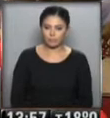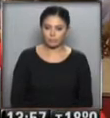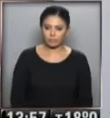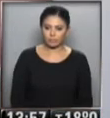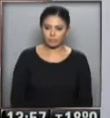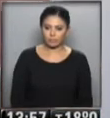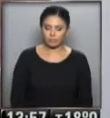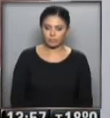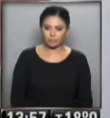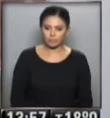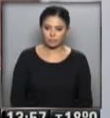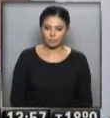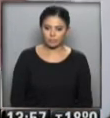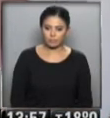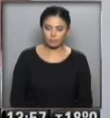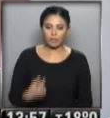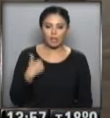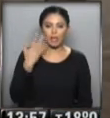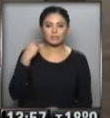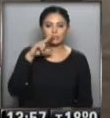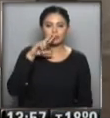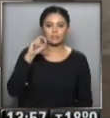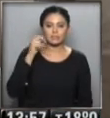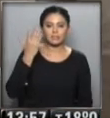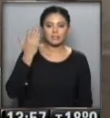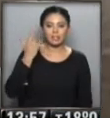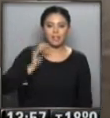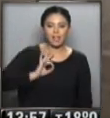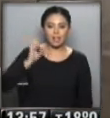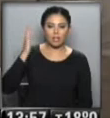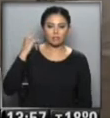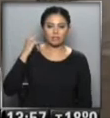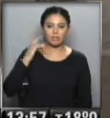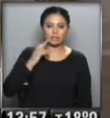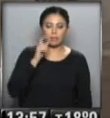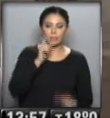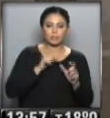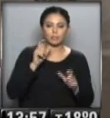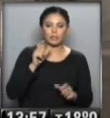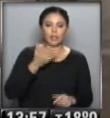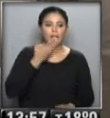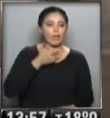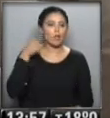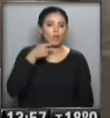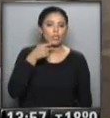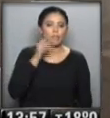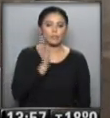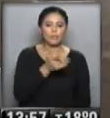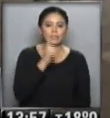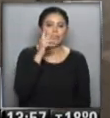Pienso que hace 30 años estábamos muy solos los que hablábamos contra la violencia